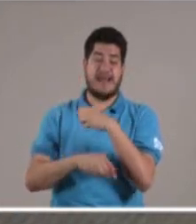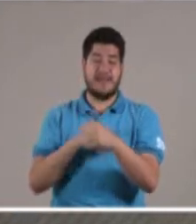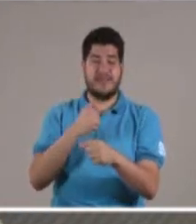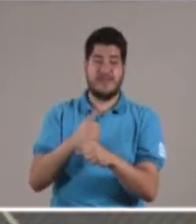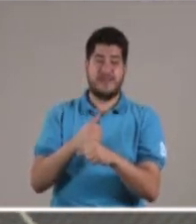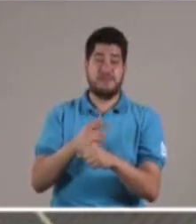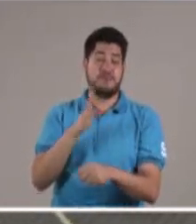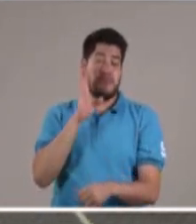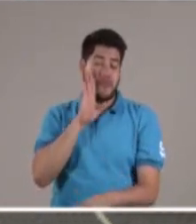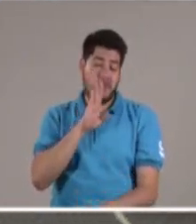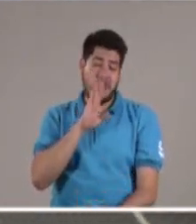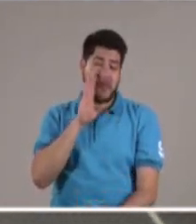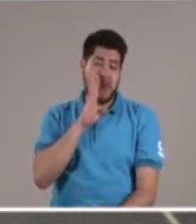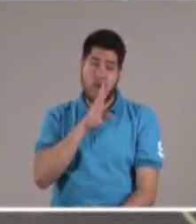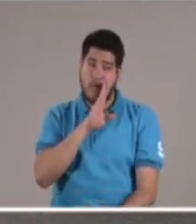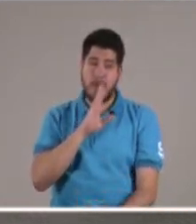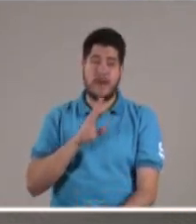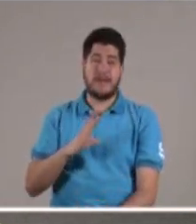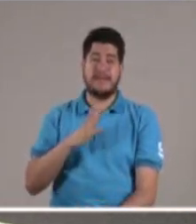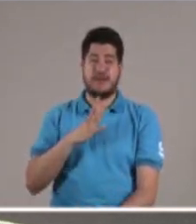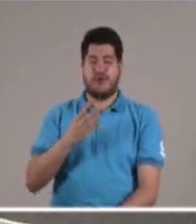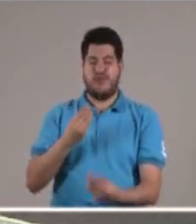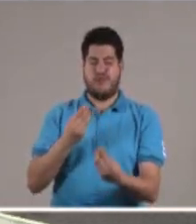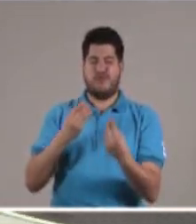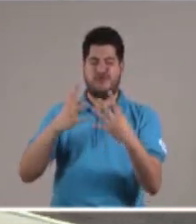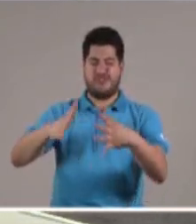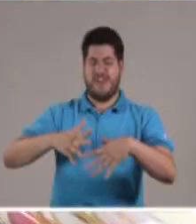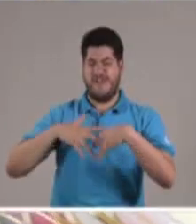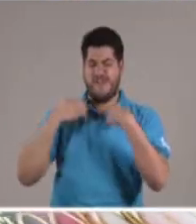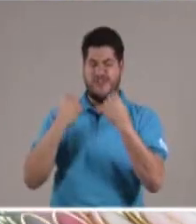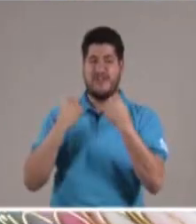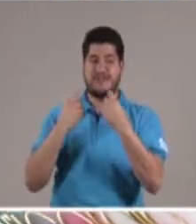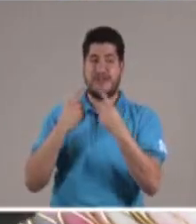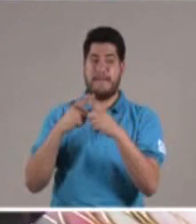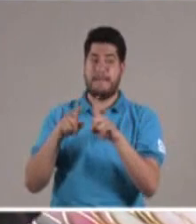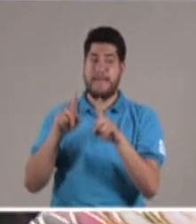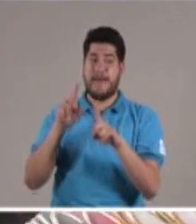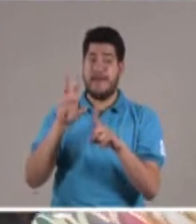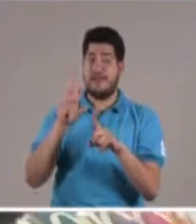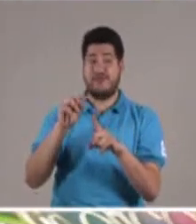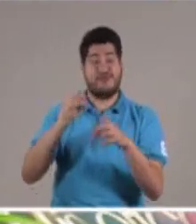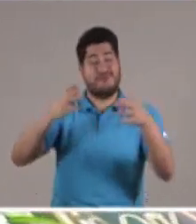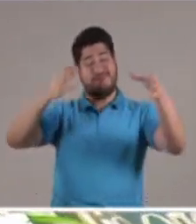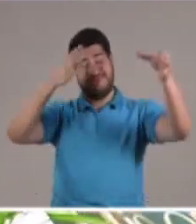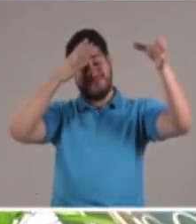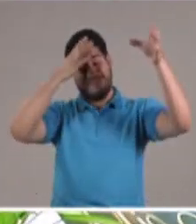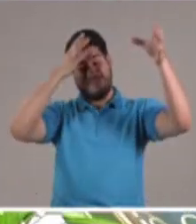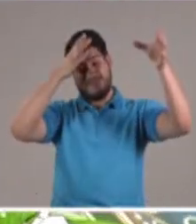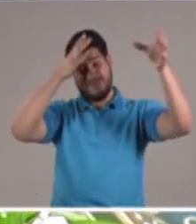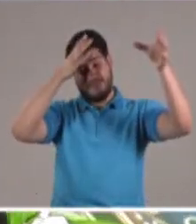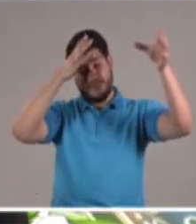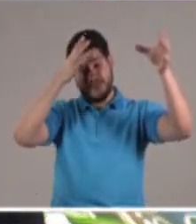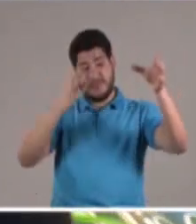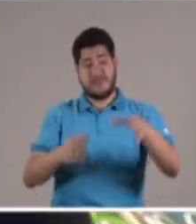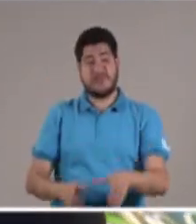joven de 17 años está lleno de vida de vigor y todo lo que usted quiera pero no está lleno de sabiduría